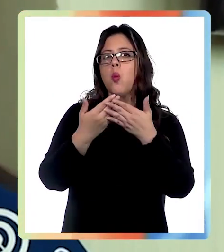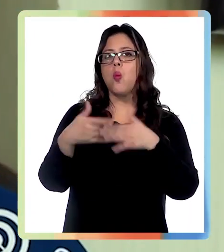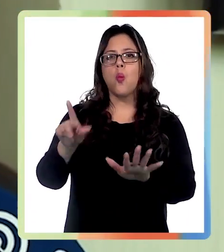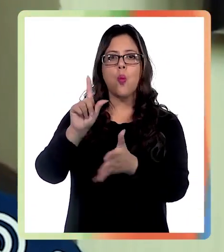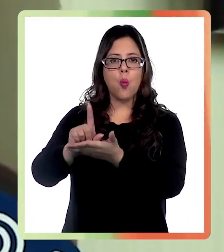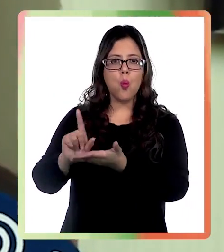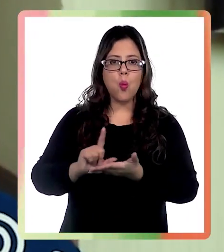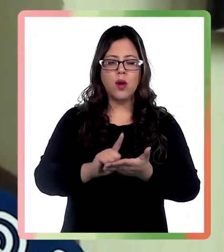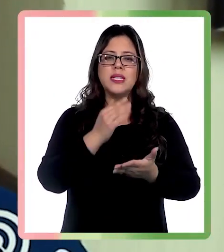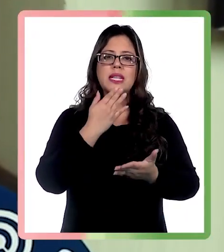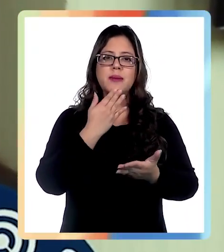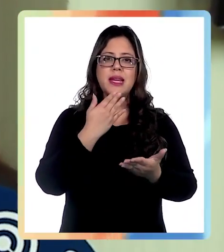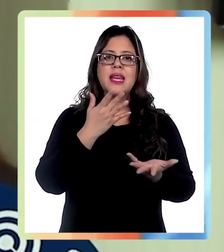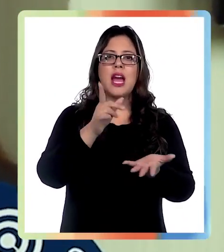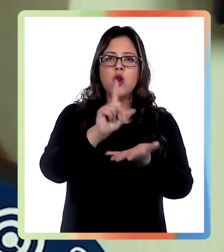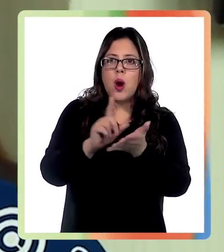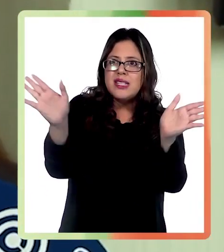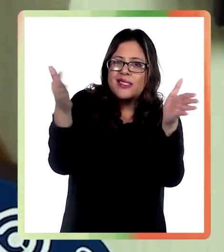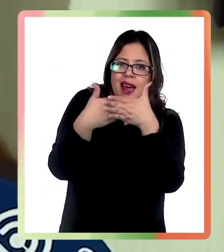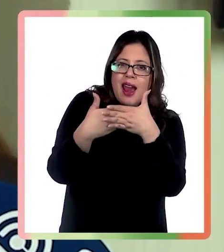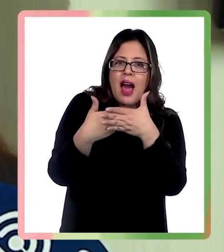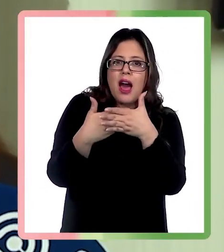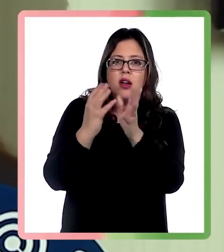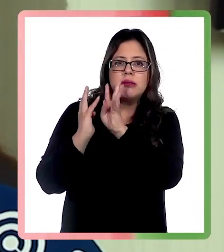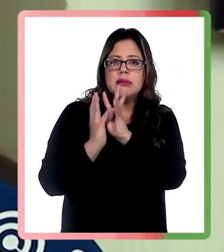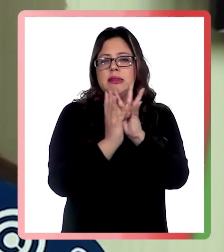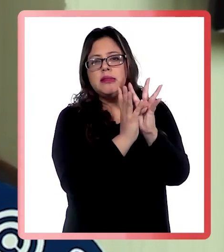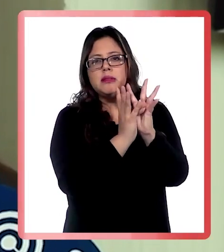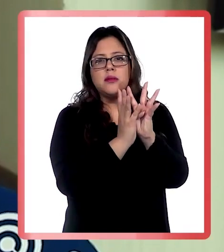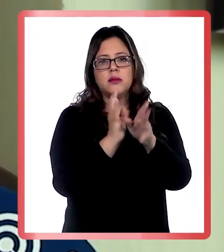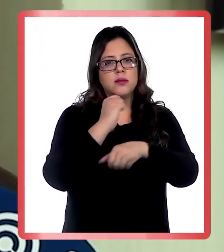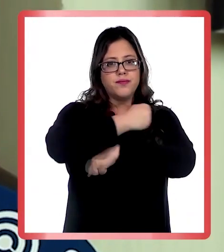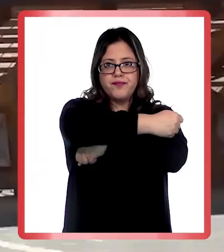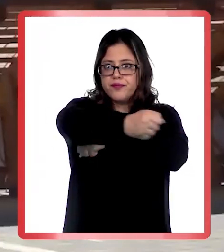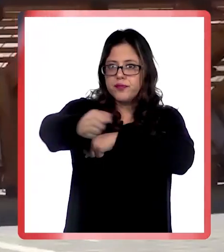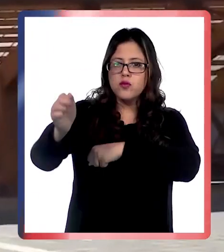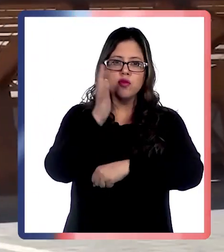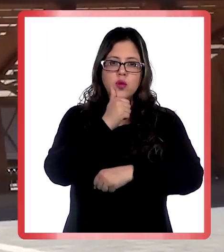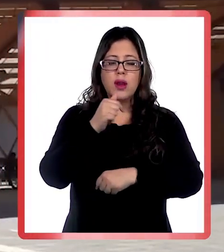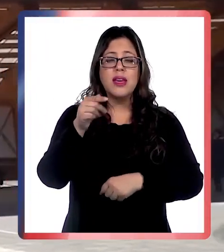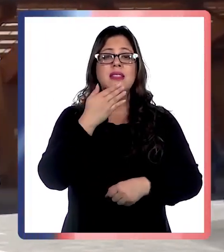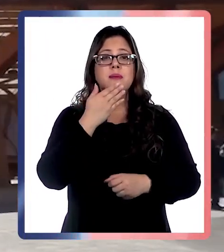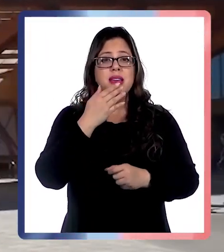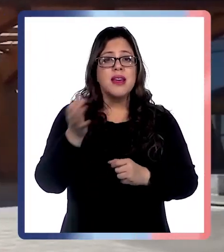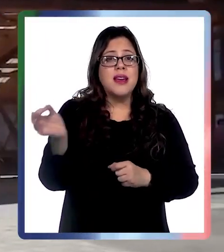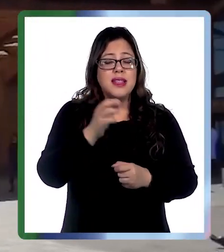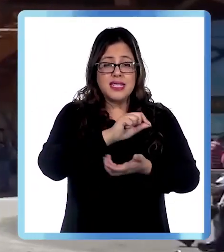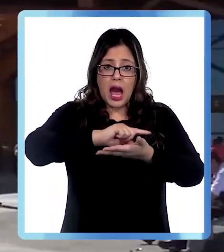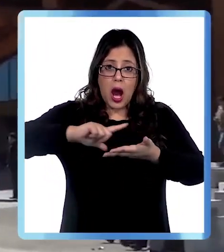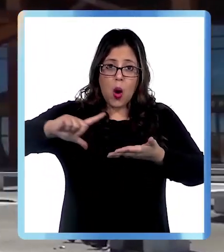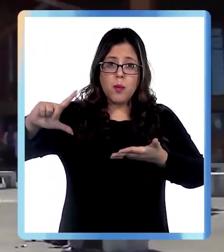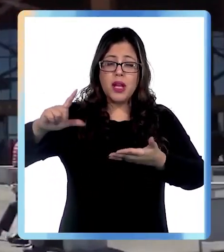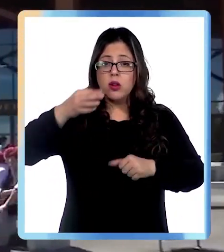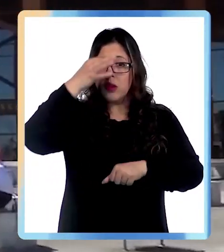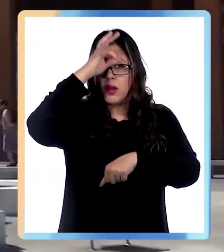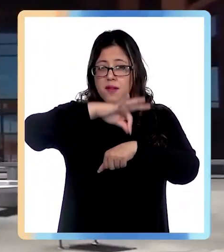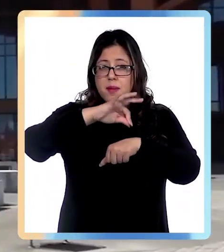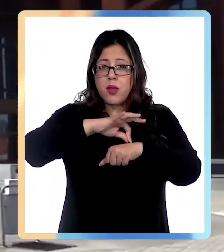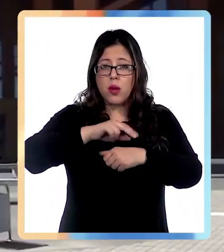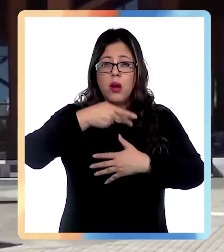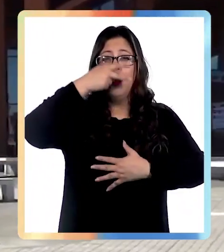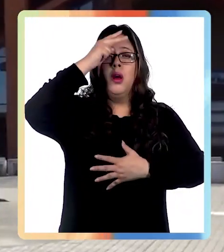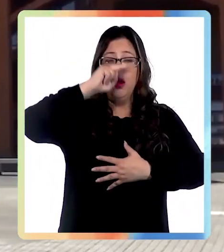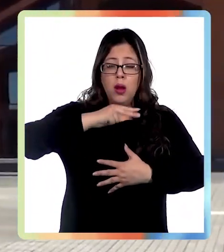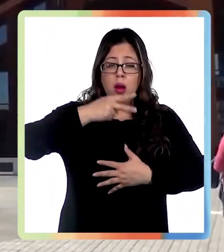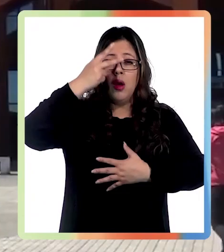como en cualquier recinto sobre todo en espacios cerrados en donde hay poca ventilación laem agregó que la aumento de las enfermedades respiratorias